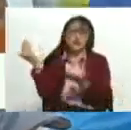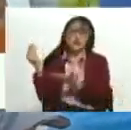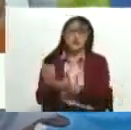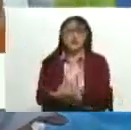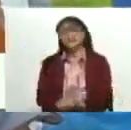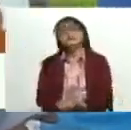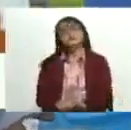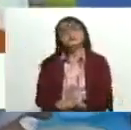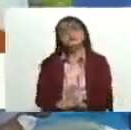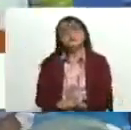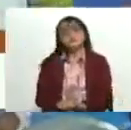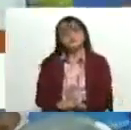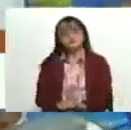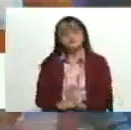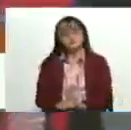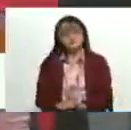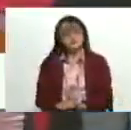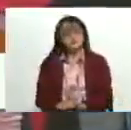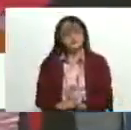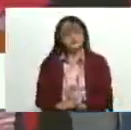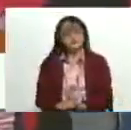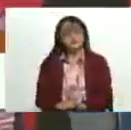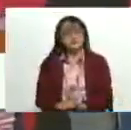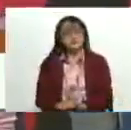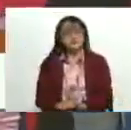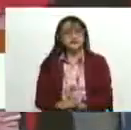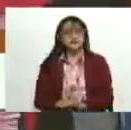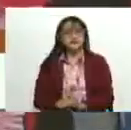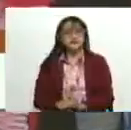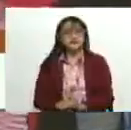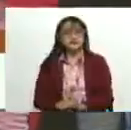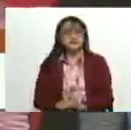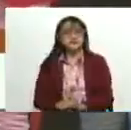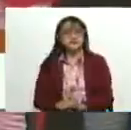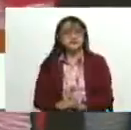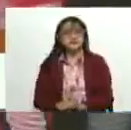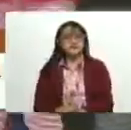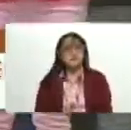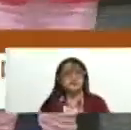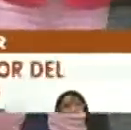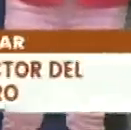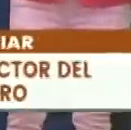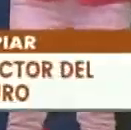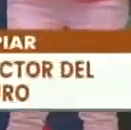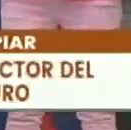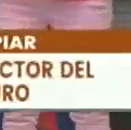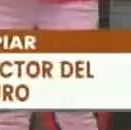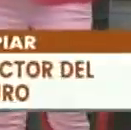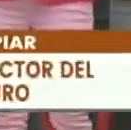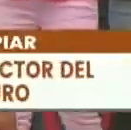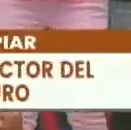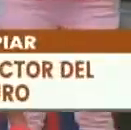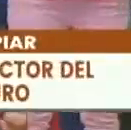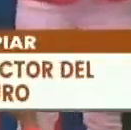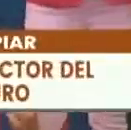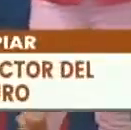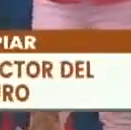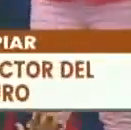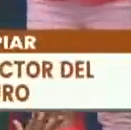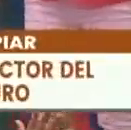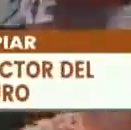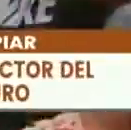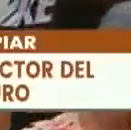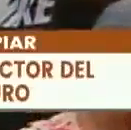Cabello Rondón. No dejaremos que cierren